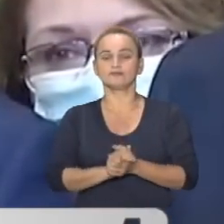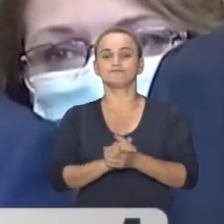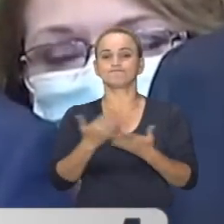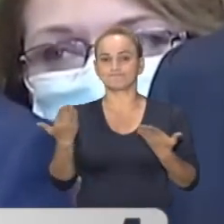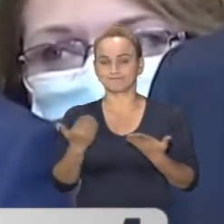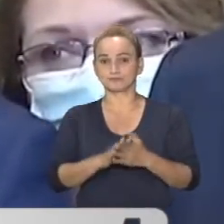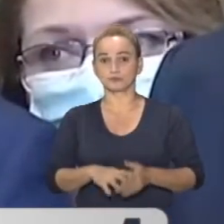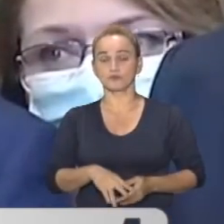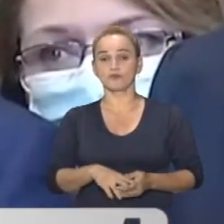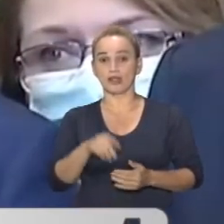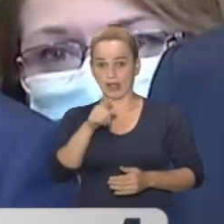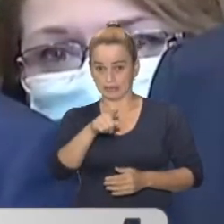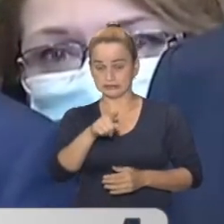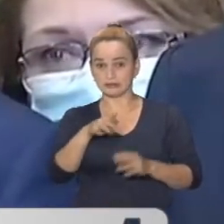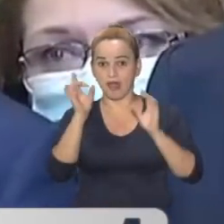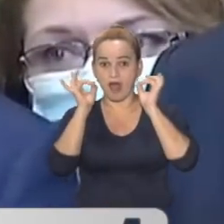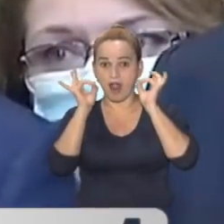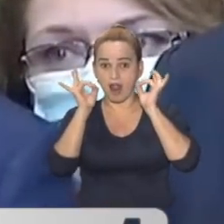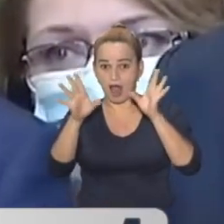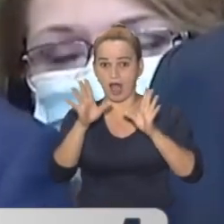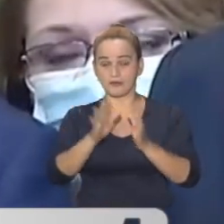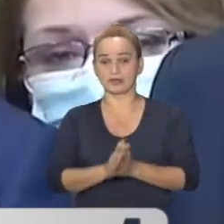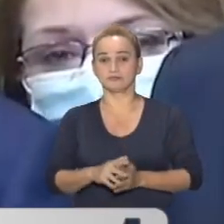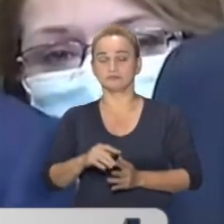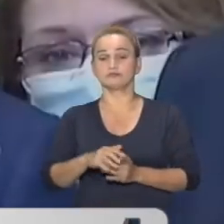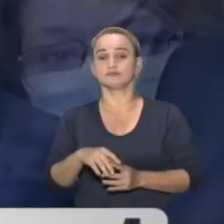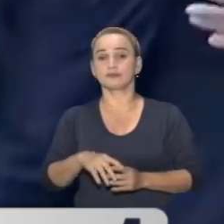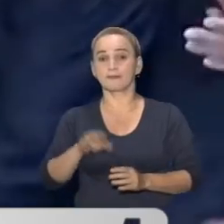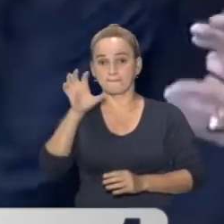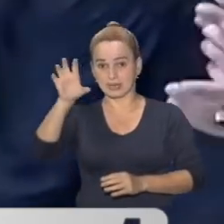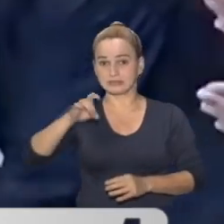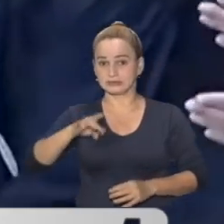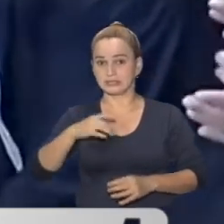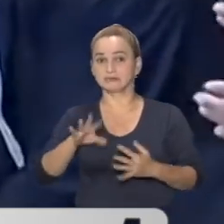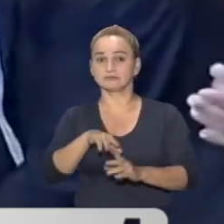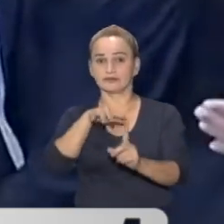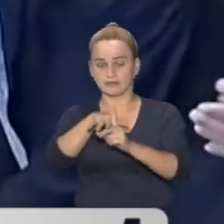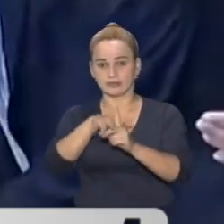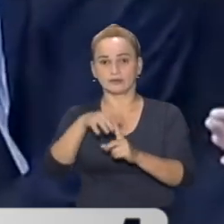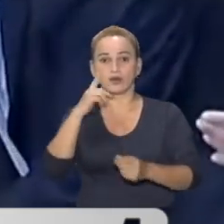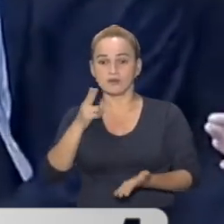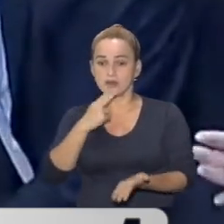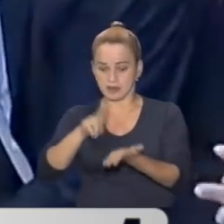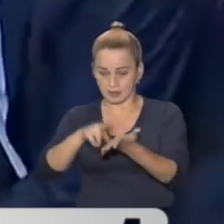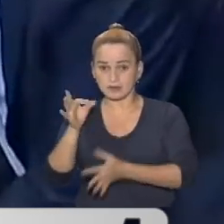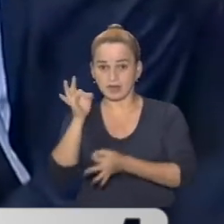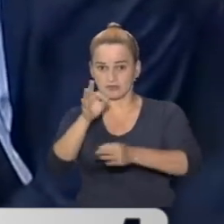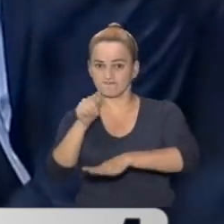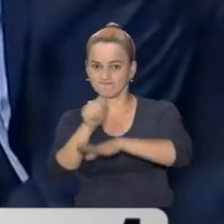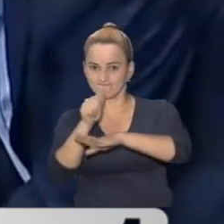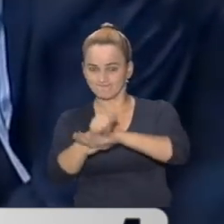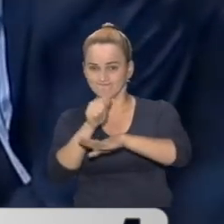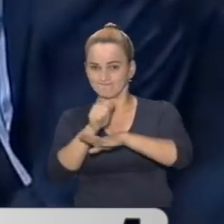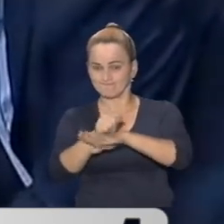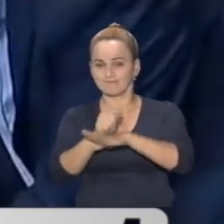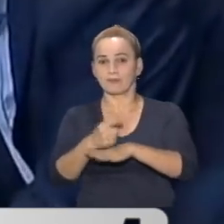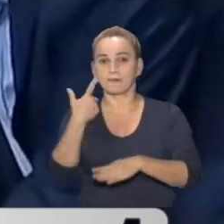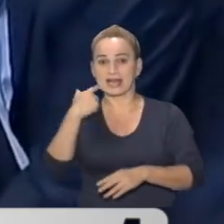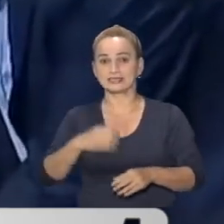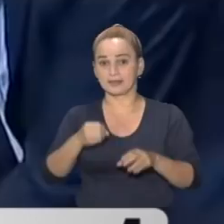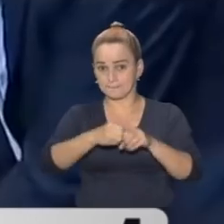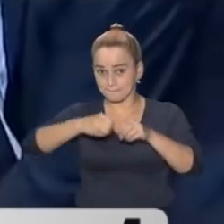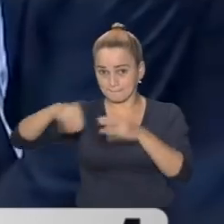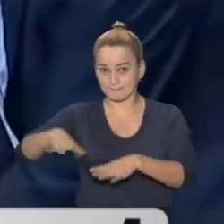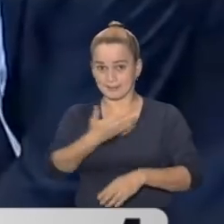por comprometer gravemente el honor de la nación. El objetivo es que el escrito acusatorio, que puede desembocar en la destitución